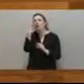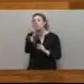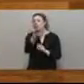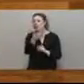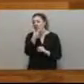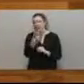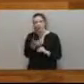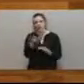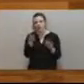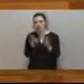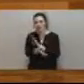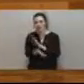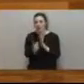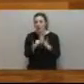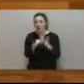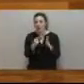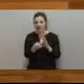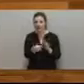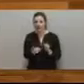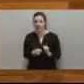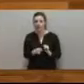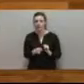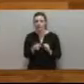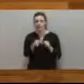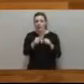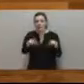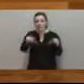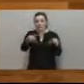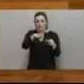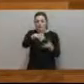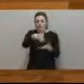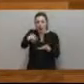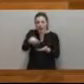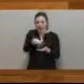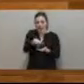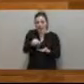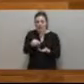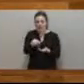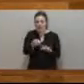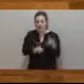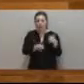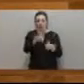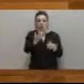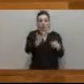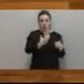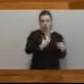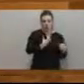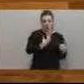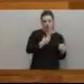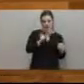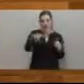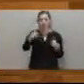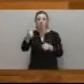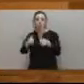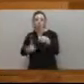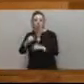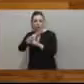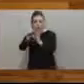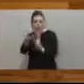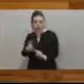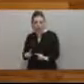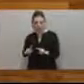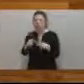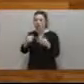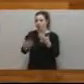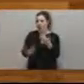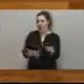fácil. Planes, maquetas, concursos primero locales, luego ya lo pasan a internacionales.